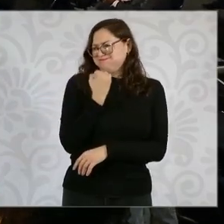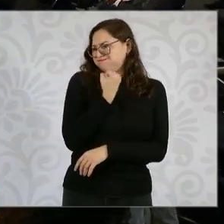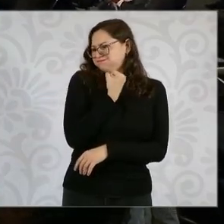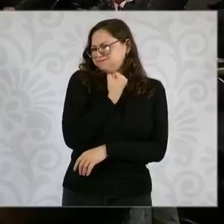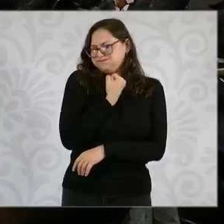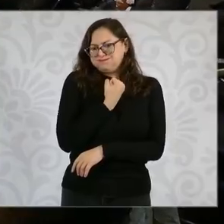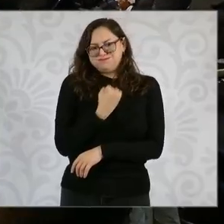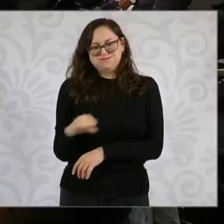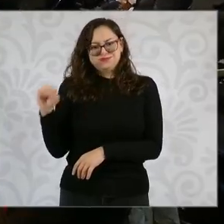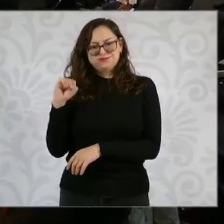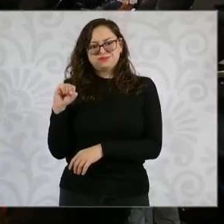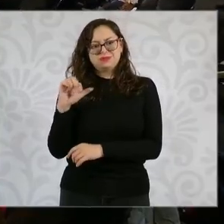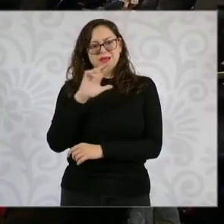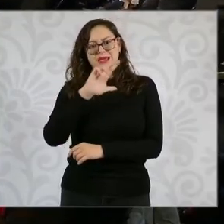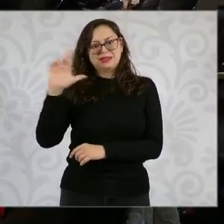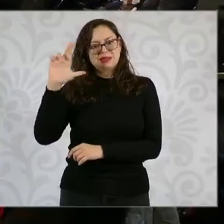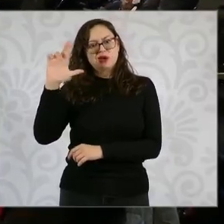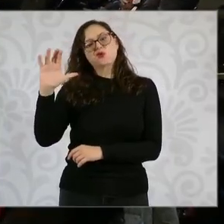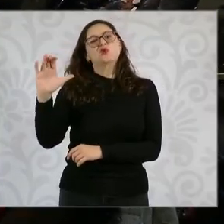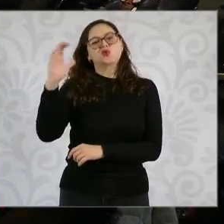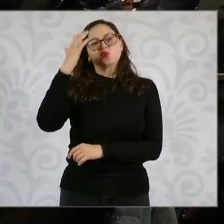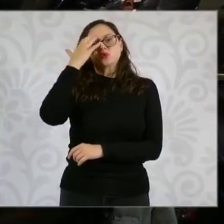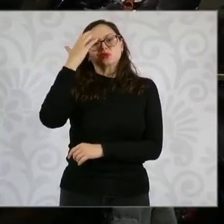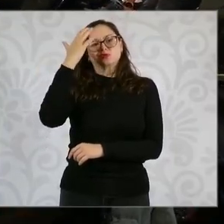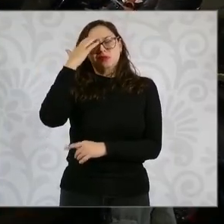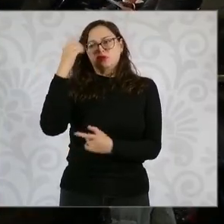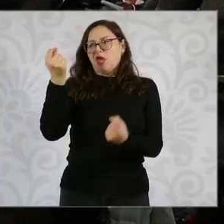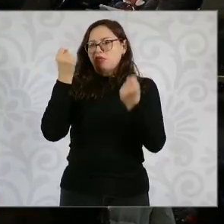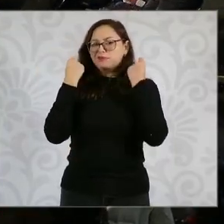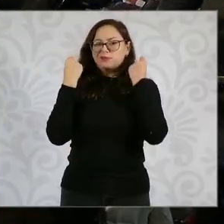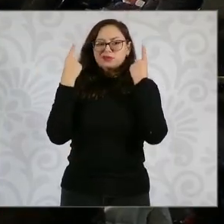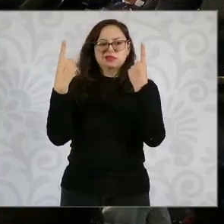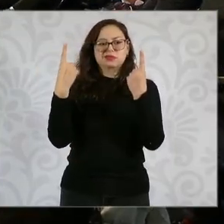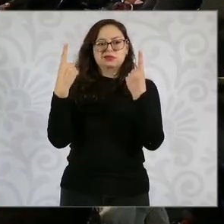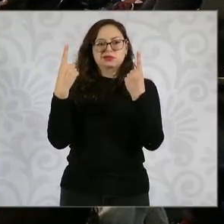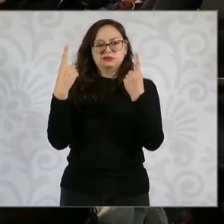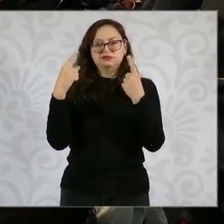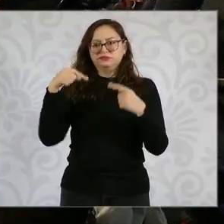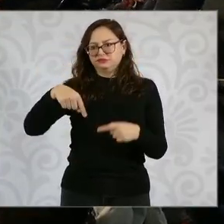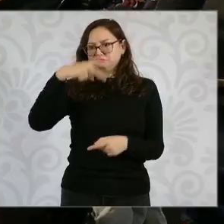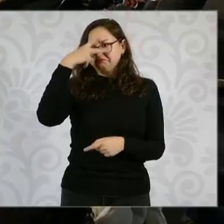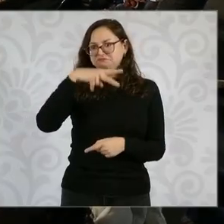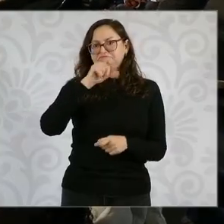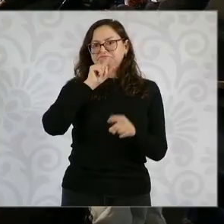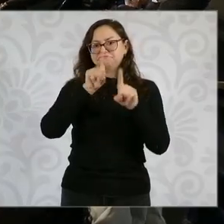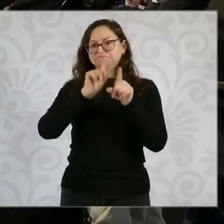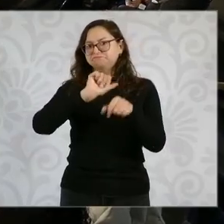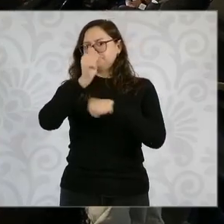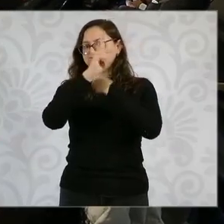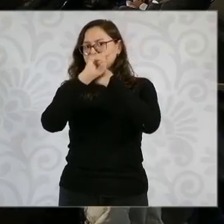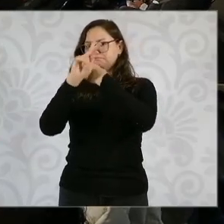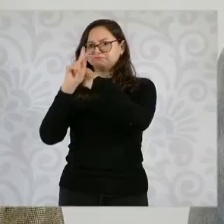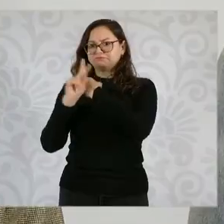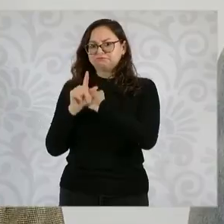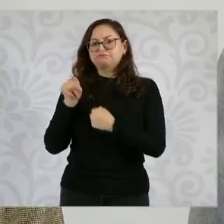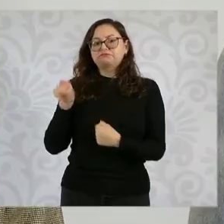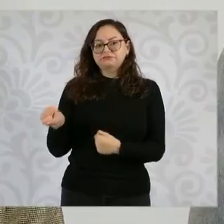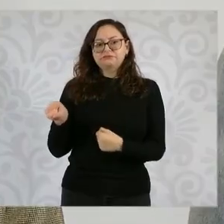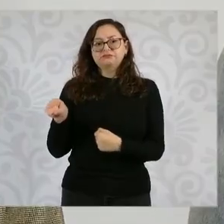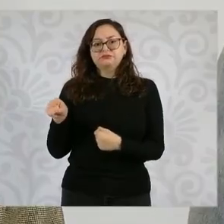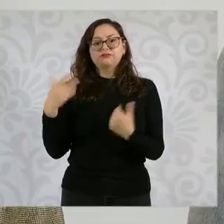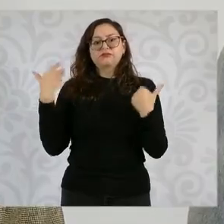los médicos más reconocidos en México y en el extranjero, él fue